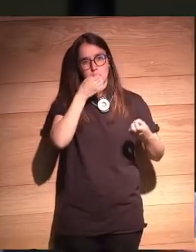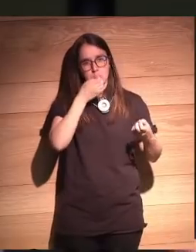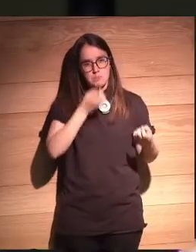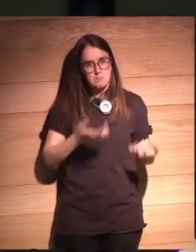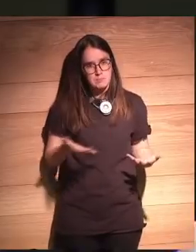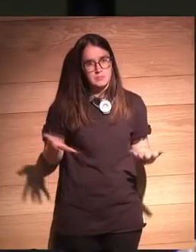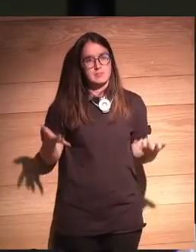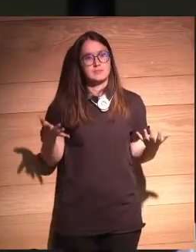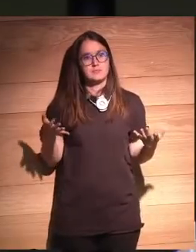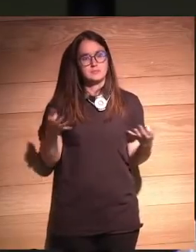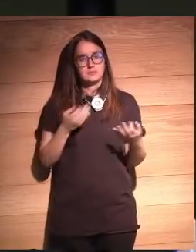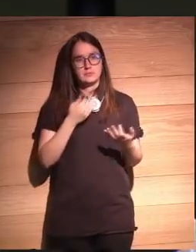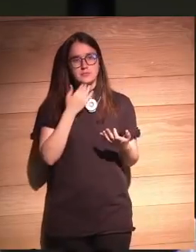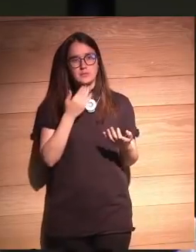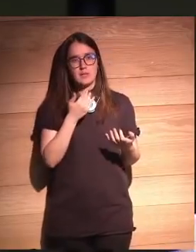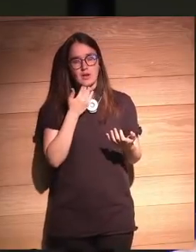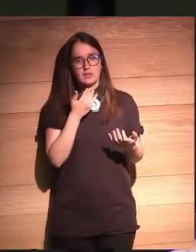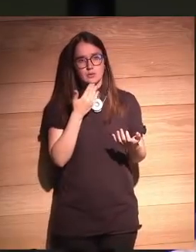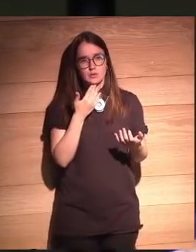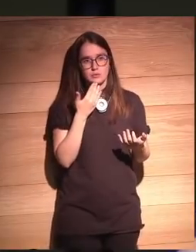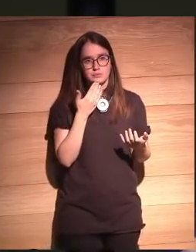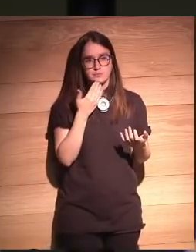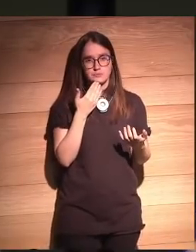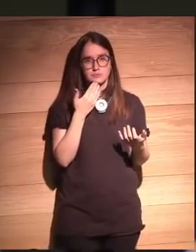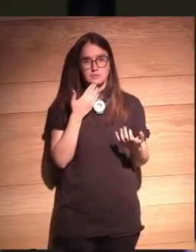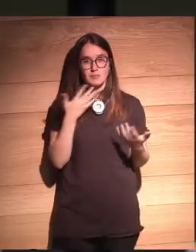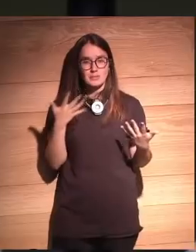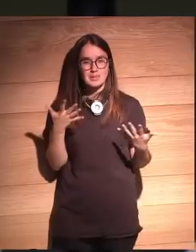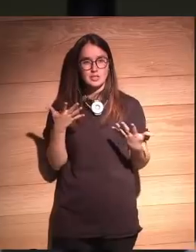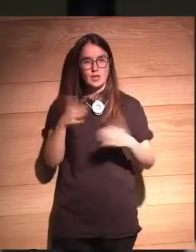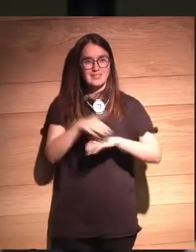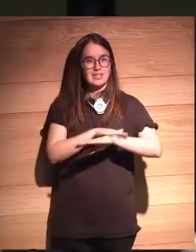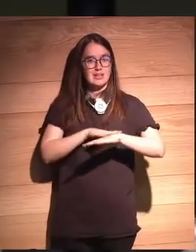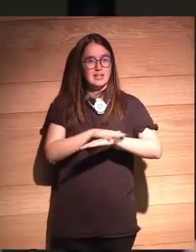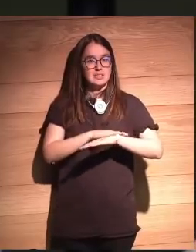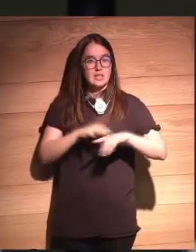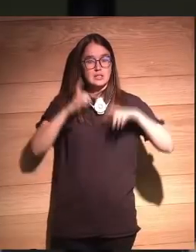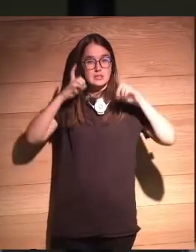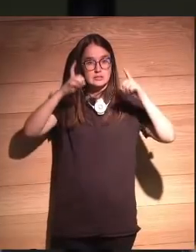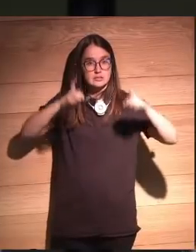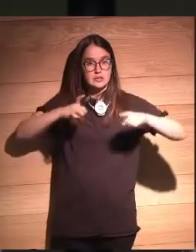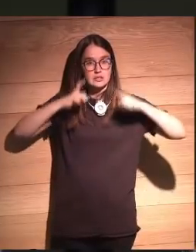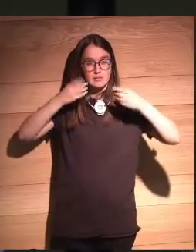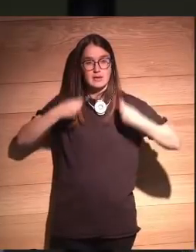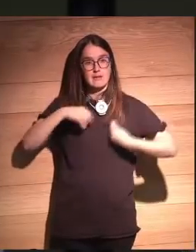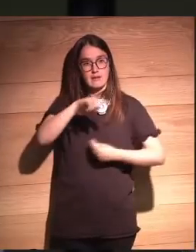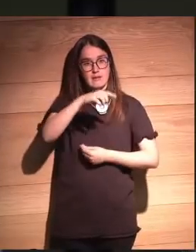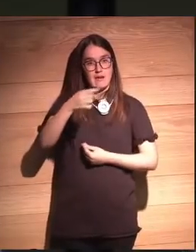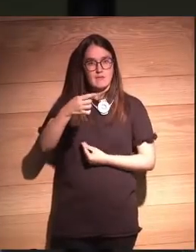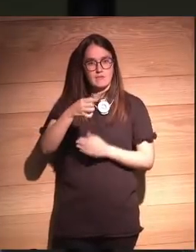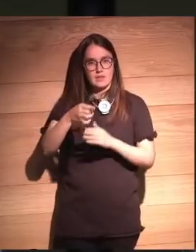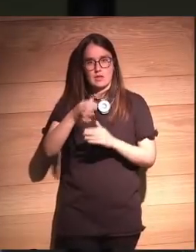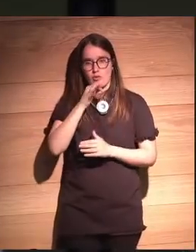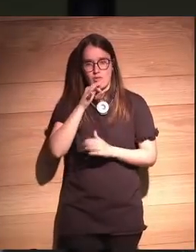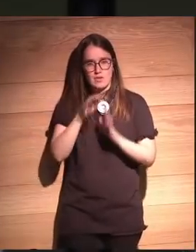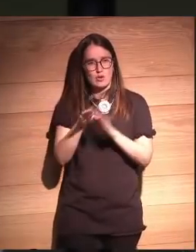hacer algo sobre esto, pero el Estado sigue haciendo lo que puede para que la vivienda siga siendo extremadamente